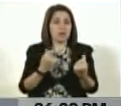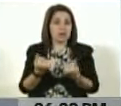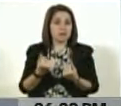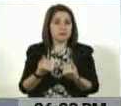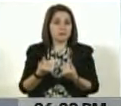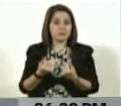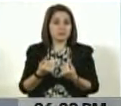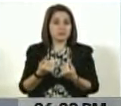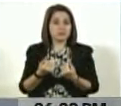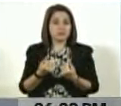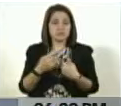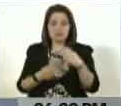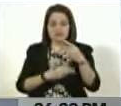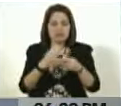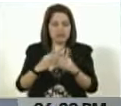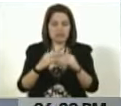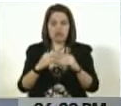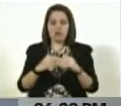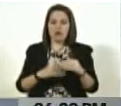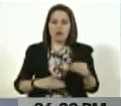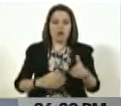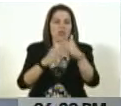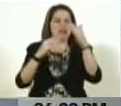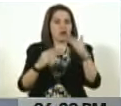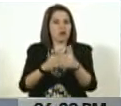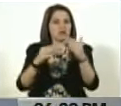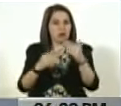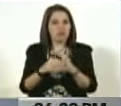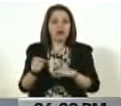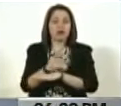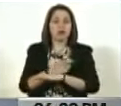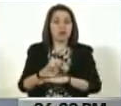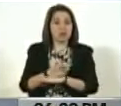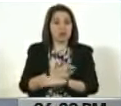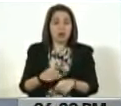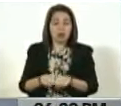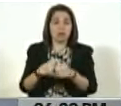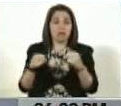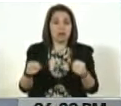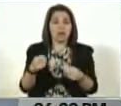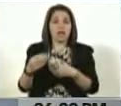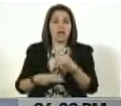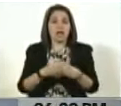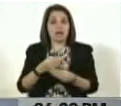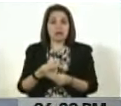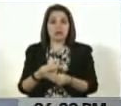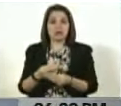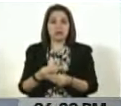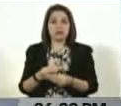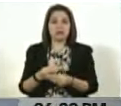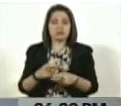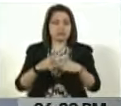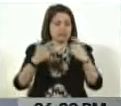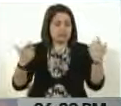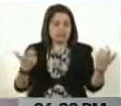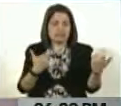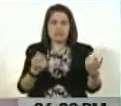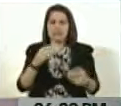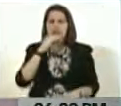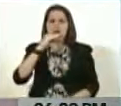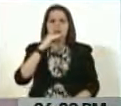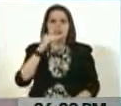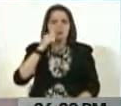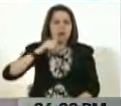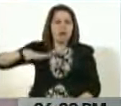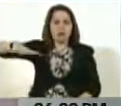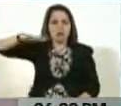están montados en el saboteo y el pan les ha servido a ellos para generar un descontento en la